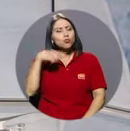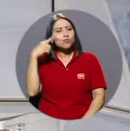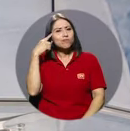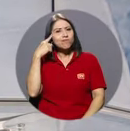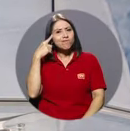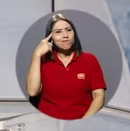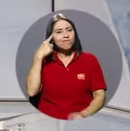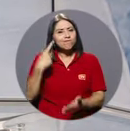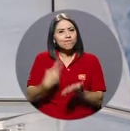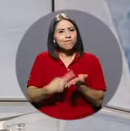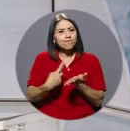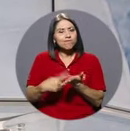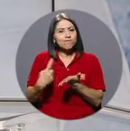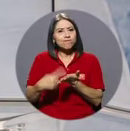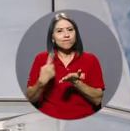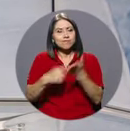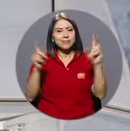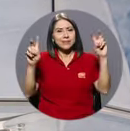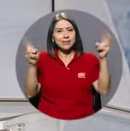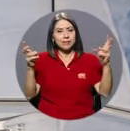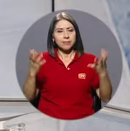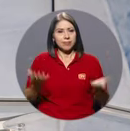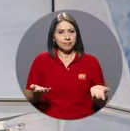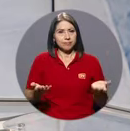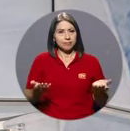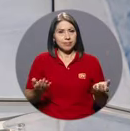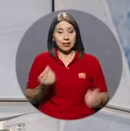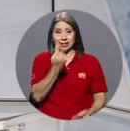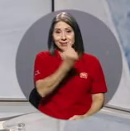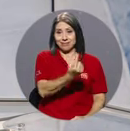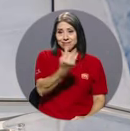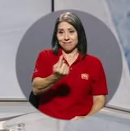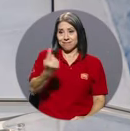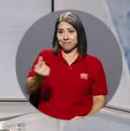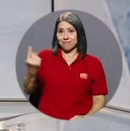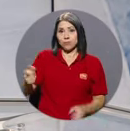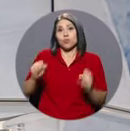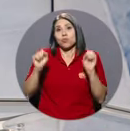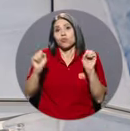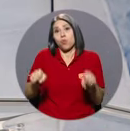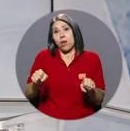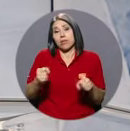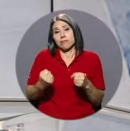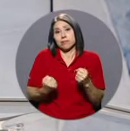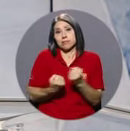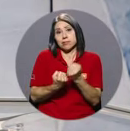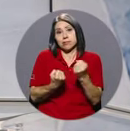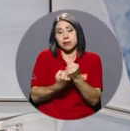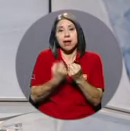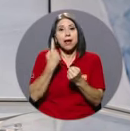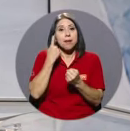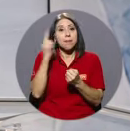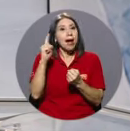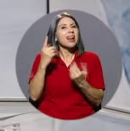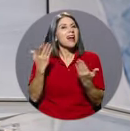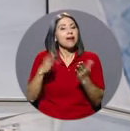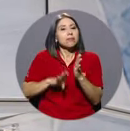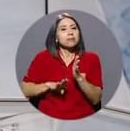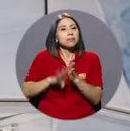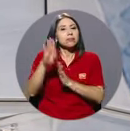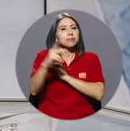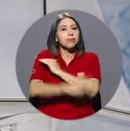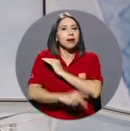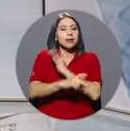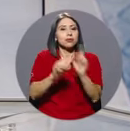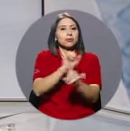tema en el tanto pues de que cada uno de nosotros puede tener algún aporte que hacer para sacar adelante el país en